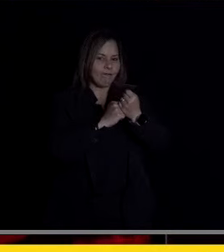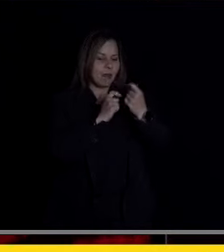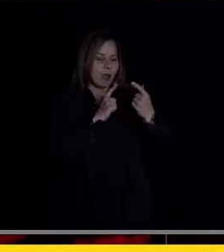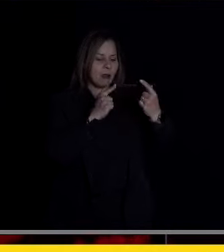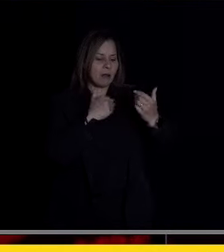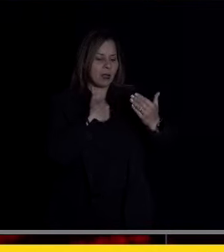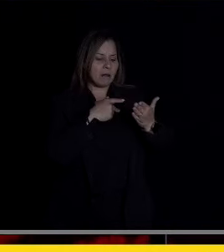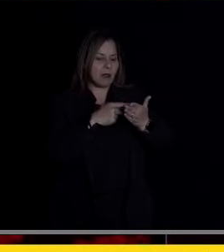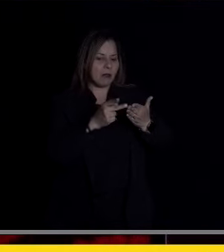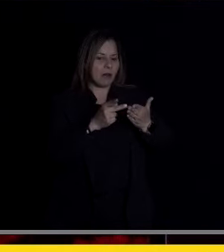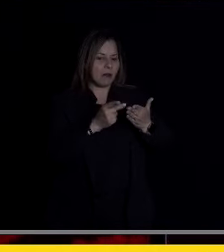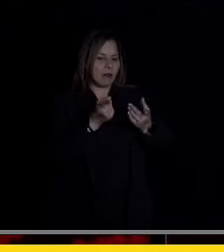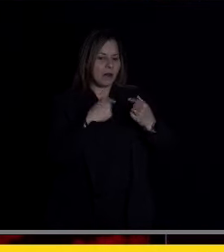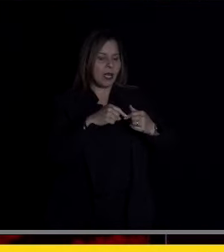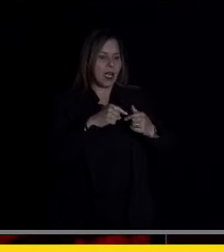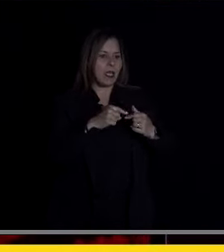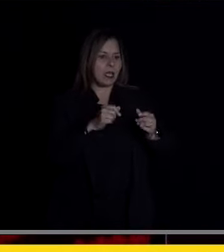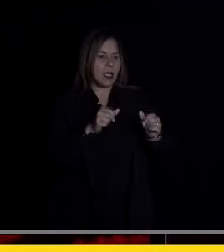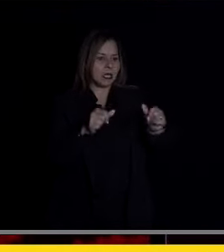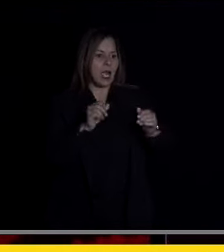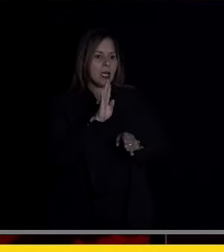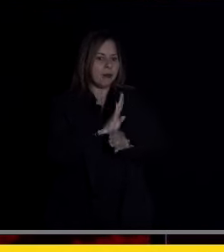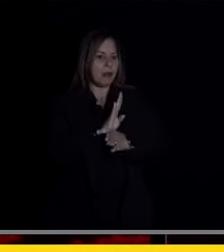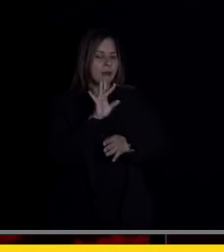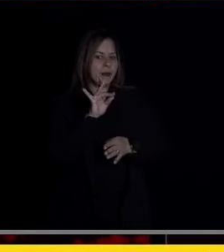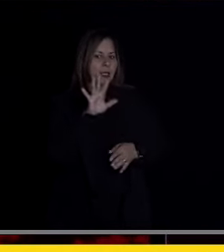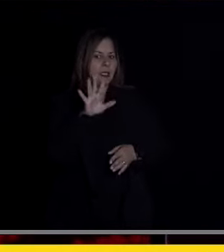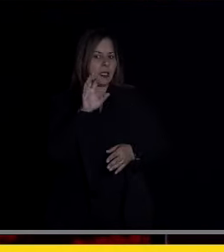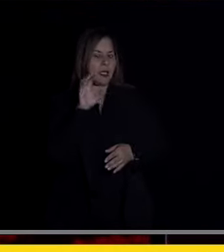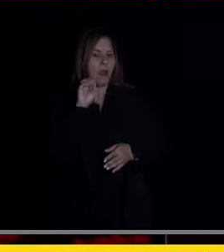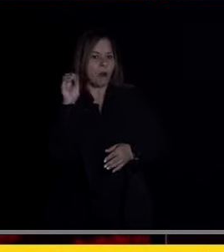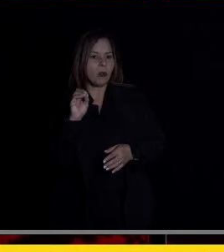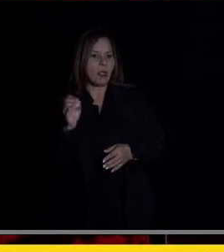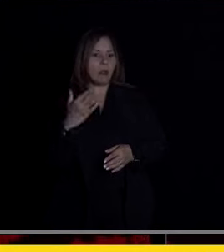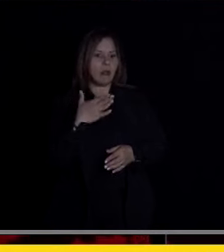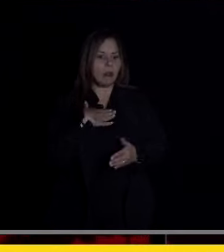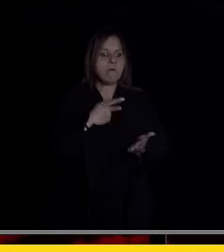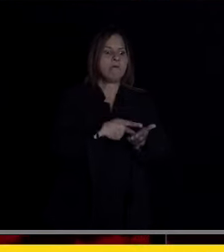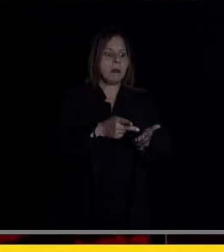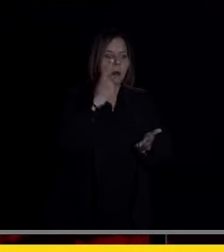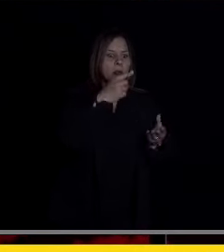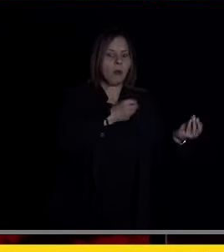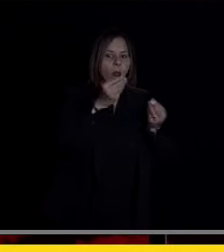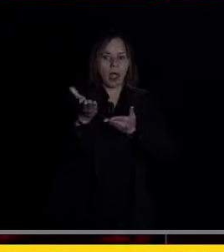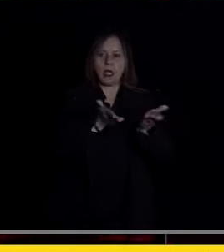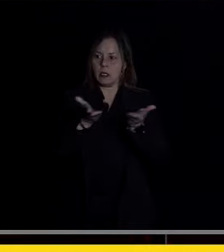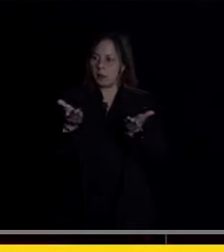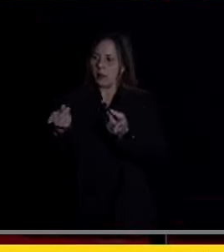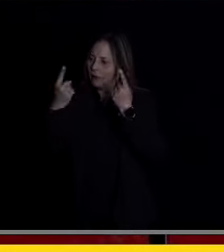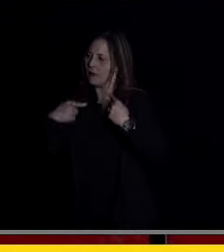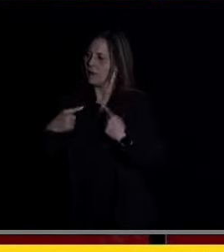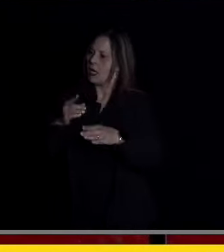mi cheque viene del sector empresarial. Podemos hablar de casi un 85% de mi cheque para ayudarle al servicio a ustedes. Viene el sector empresarial.